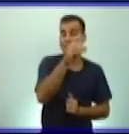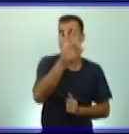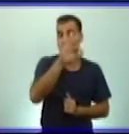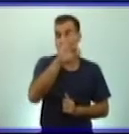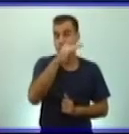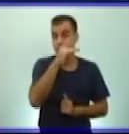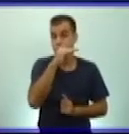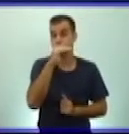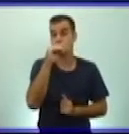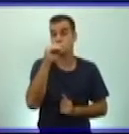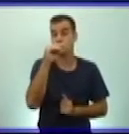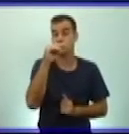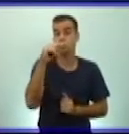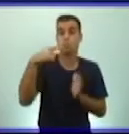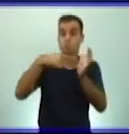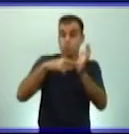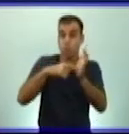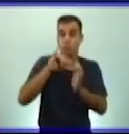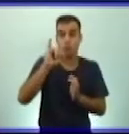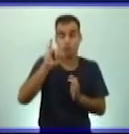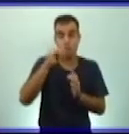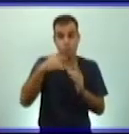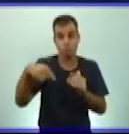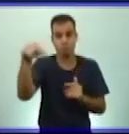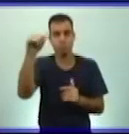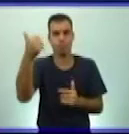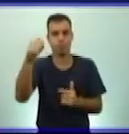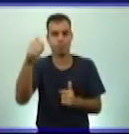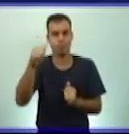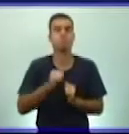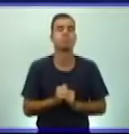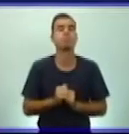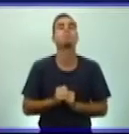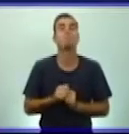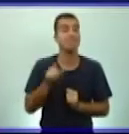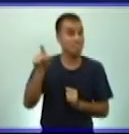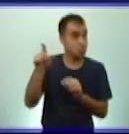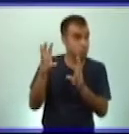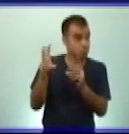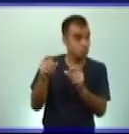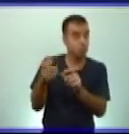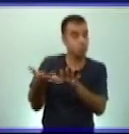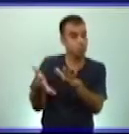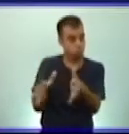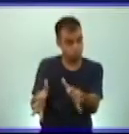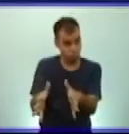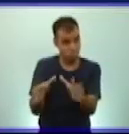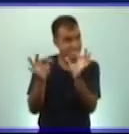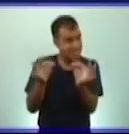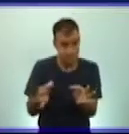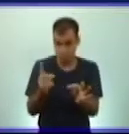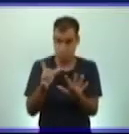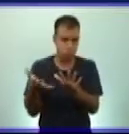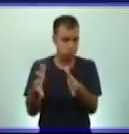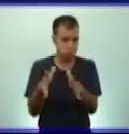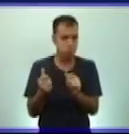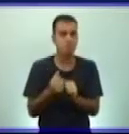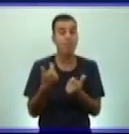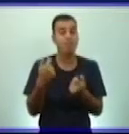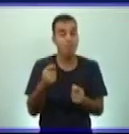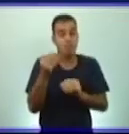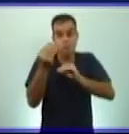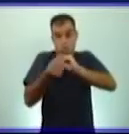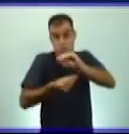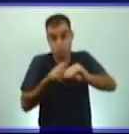joule expresado en notación científica. Recuerde, este es un valor aproximado. Tenían que haber convertido